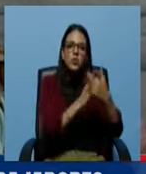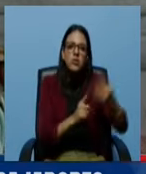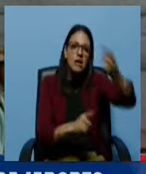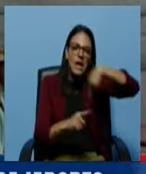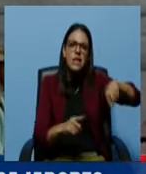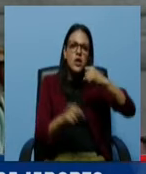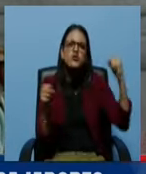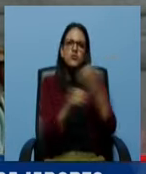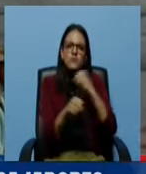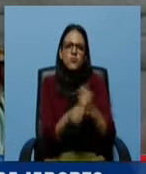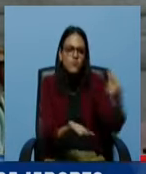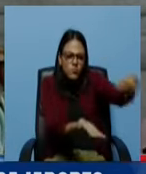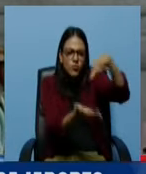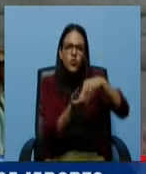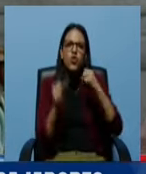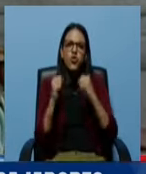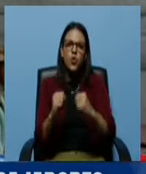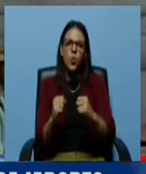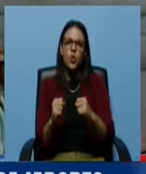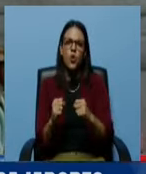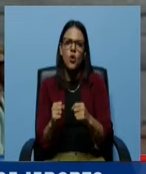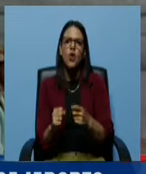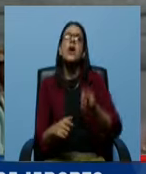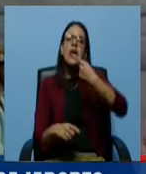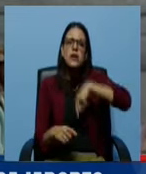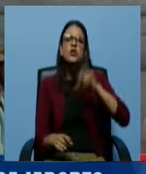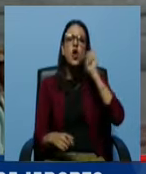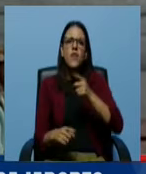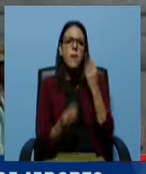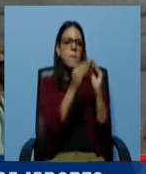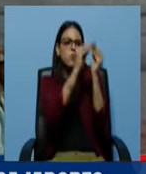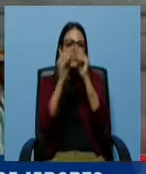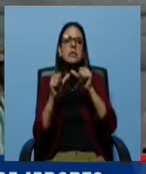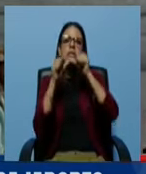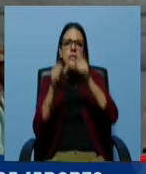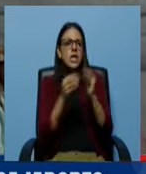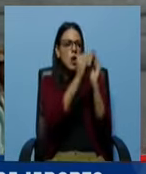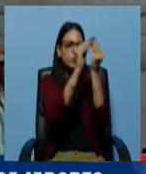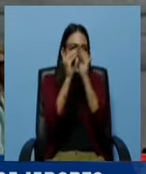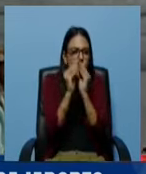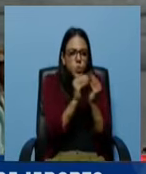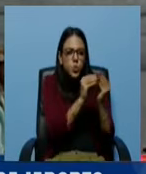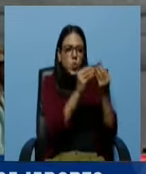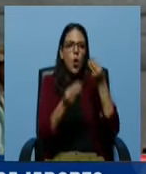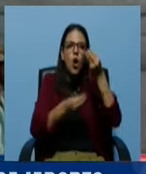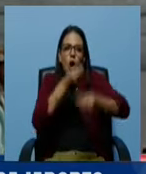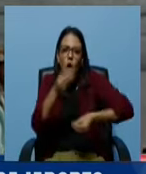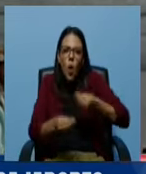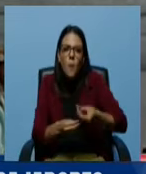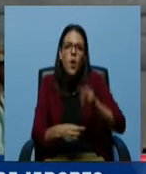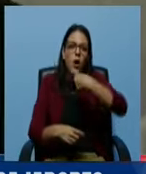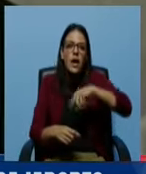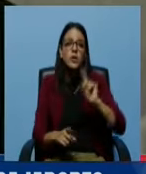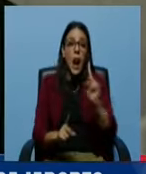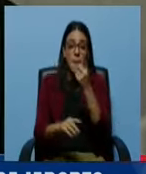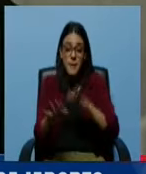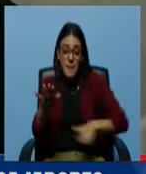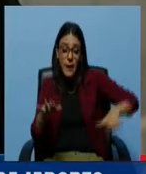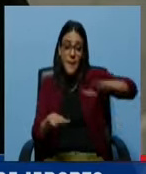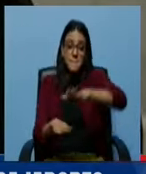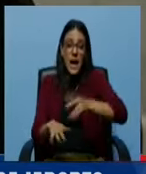momento. Y tenemos que diseñarlo de tal manera que desde el primer paso que